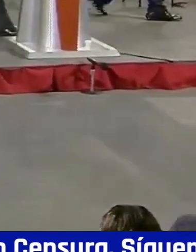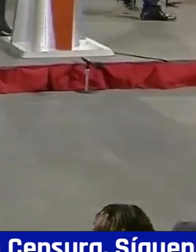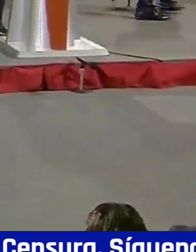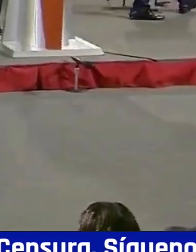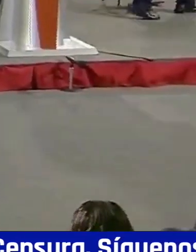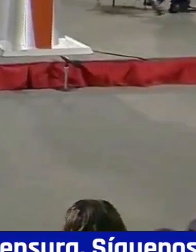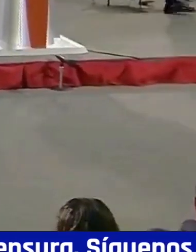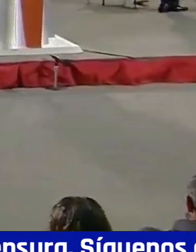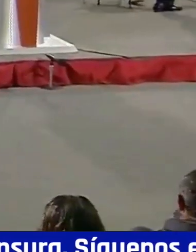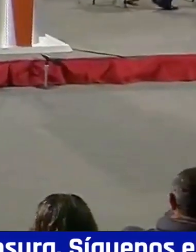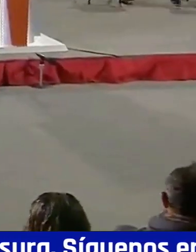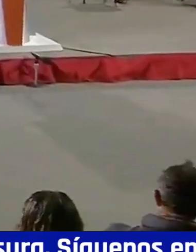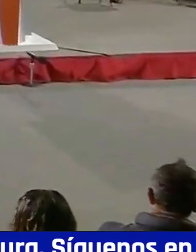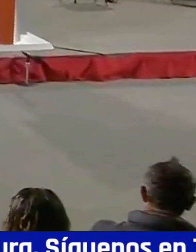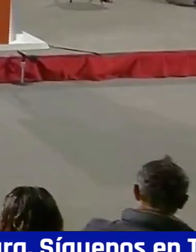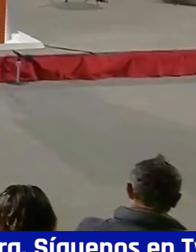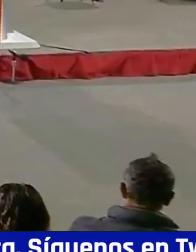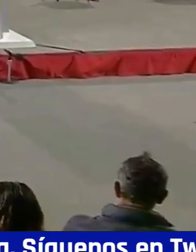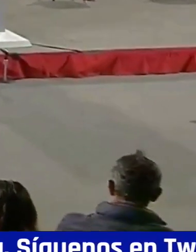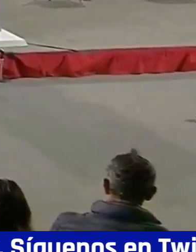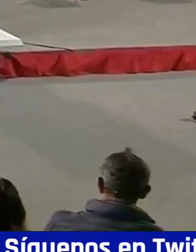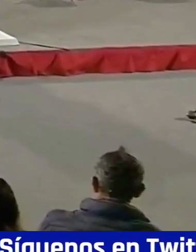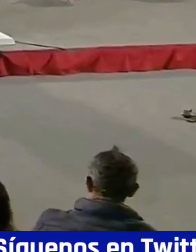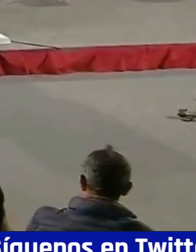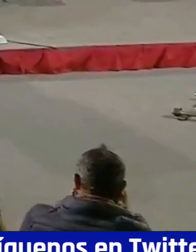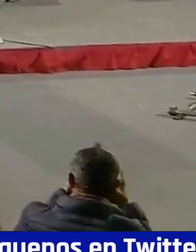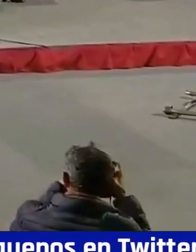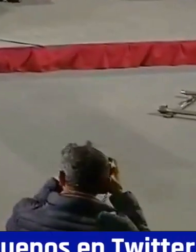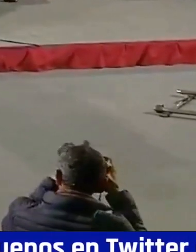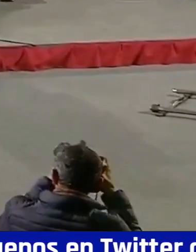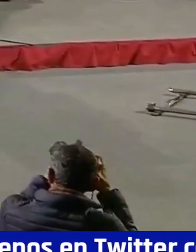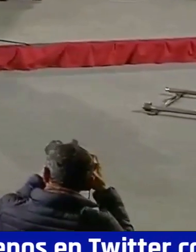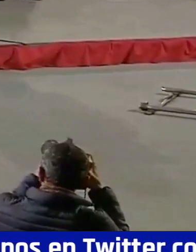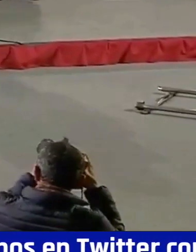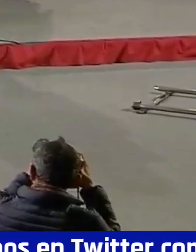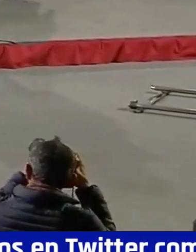Vamos a estar muy poco tiempo porque hoy inicio.